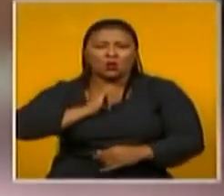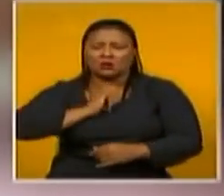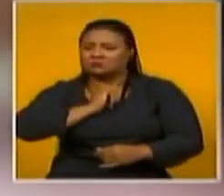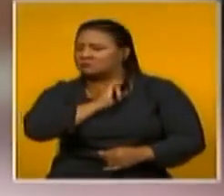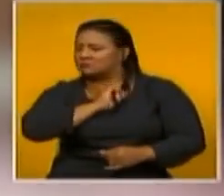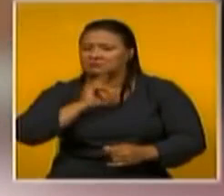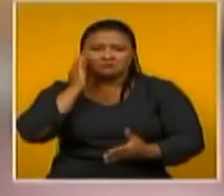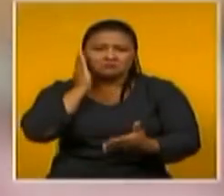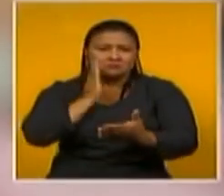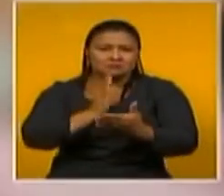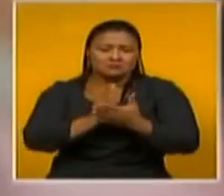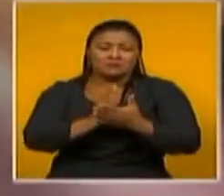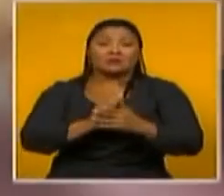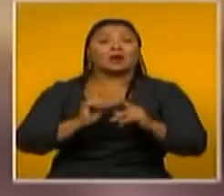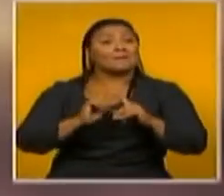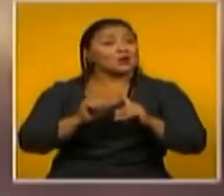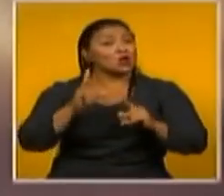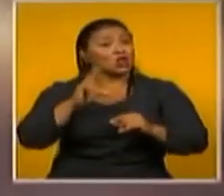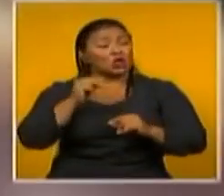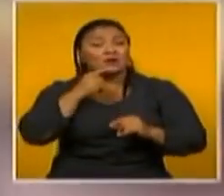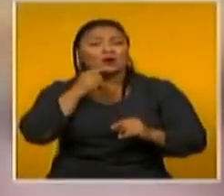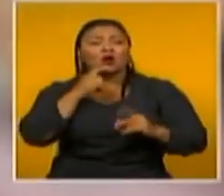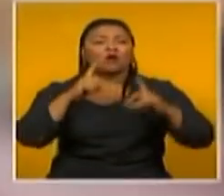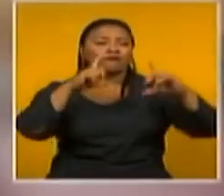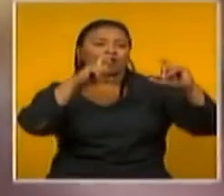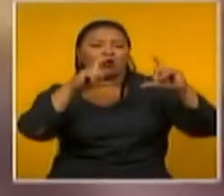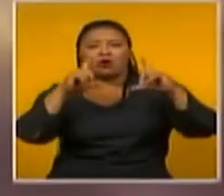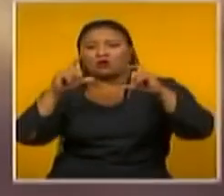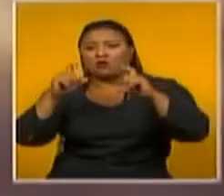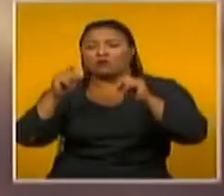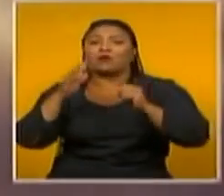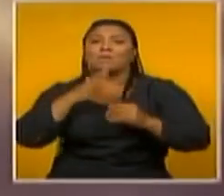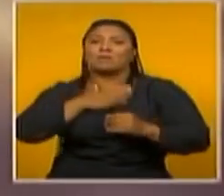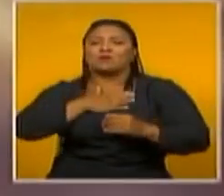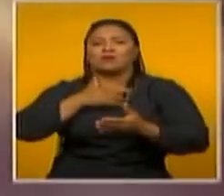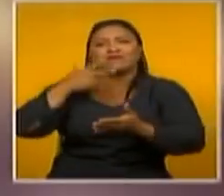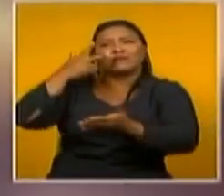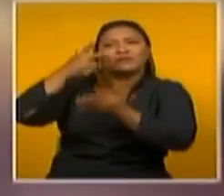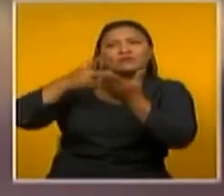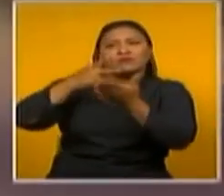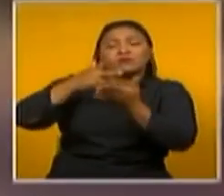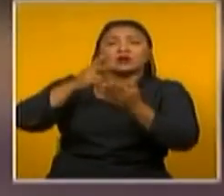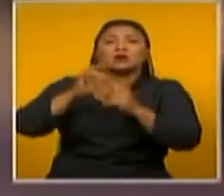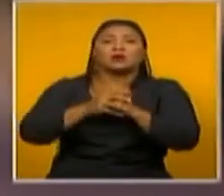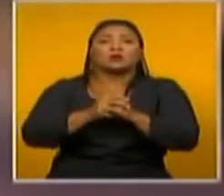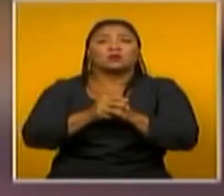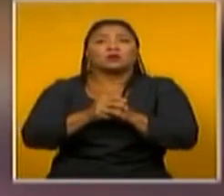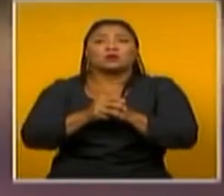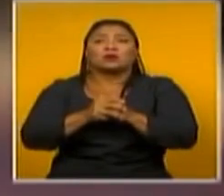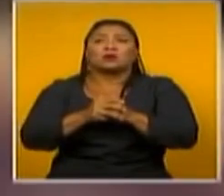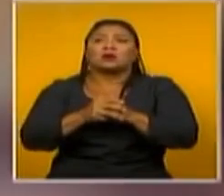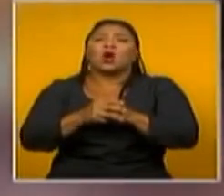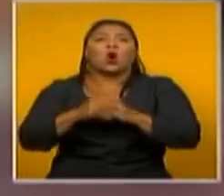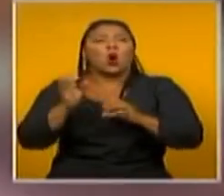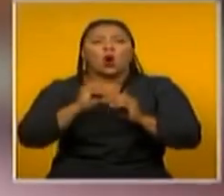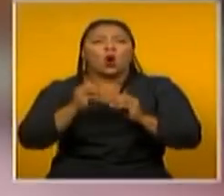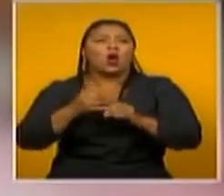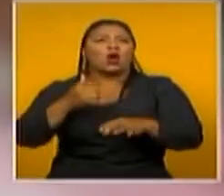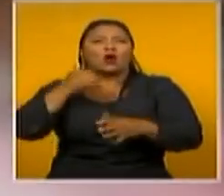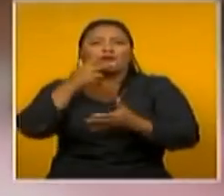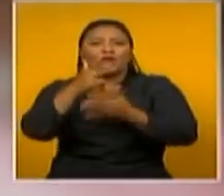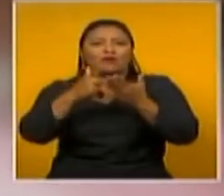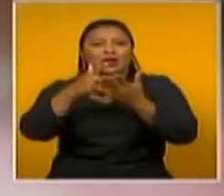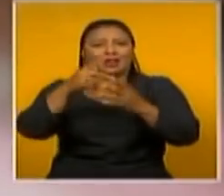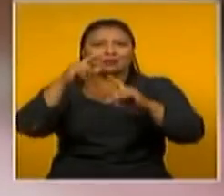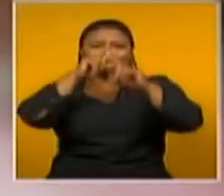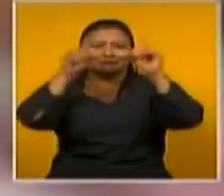pasó. No quiero que sus fotos, sus videos e incluso sus videollamadas, como me pasó